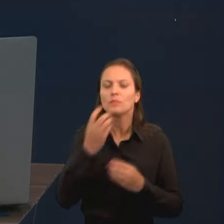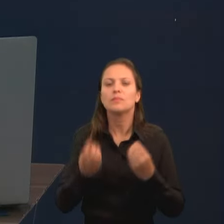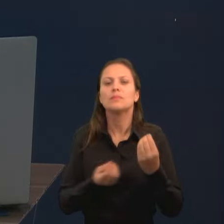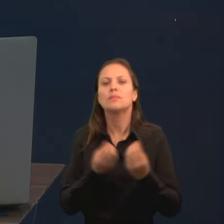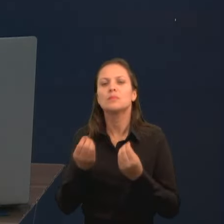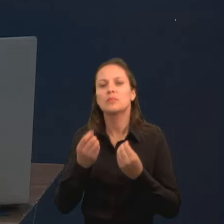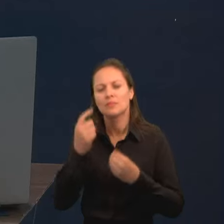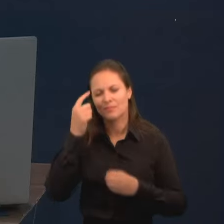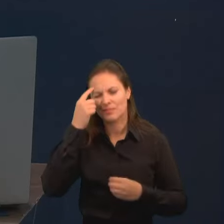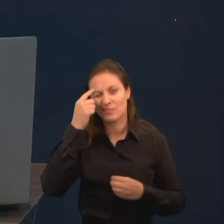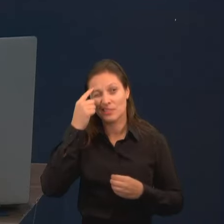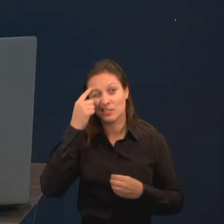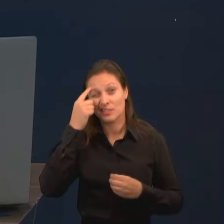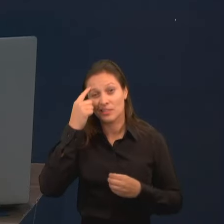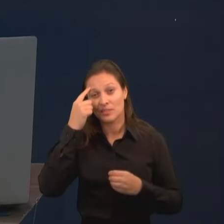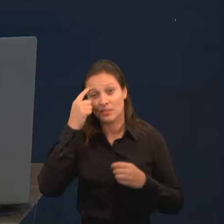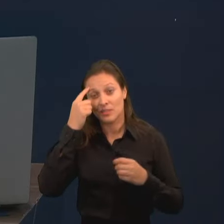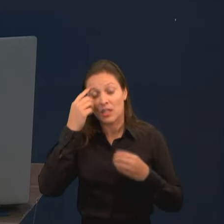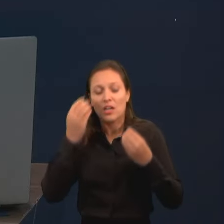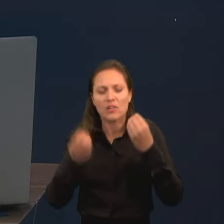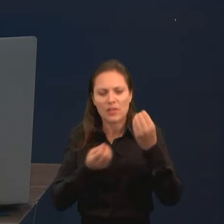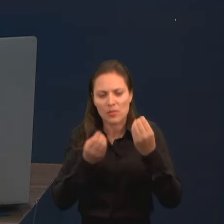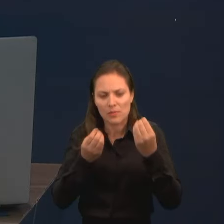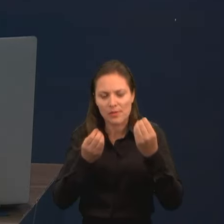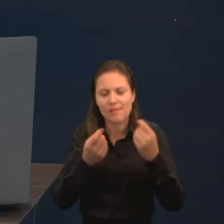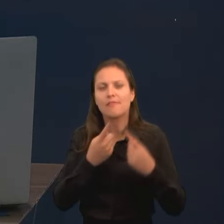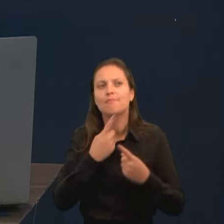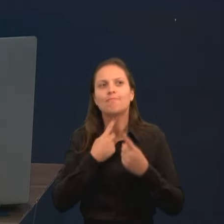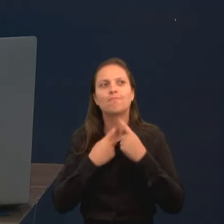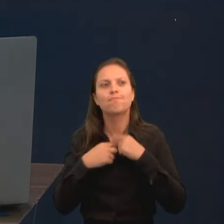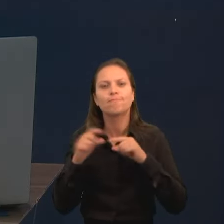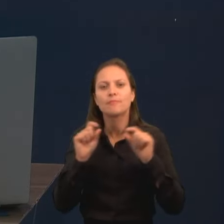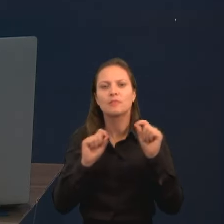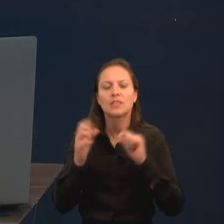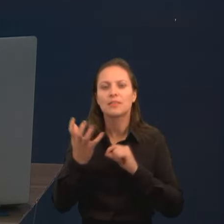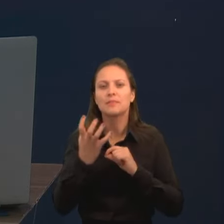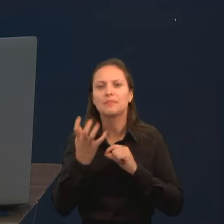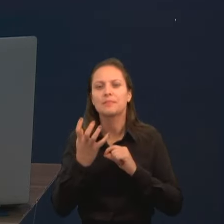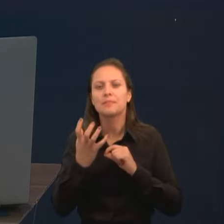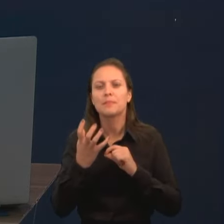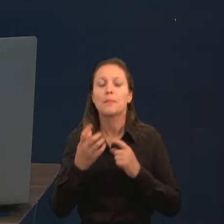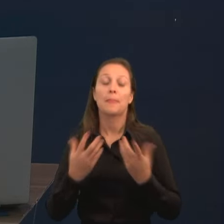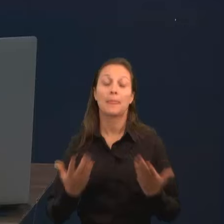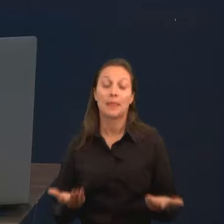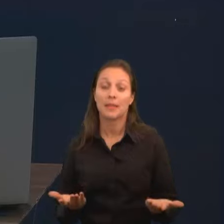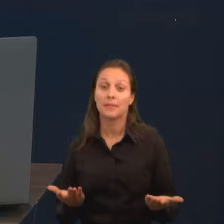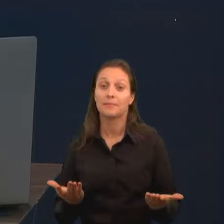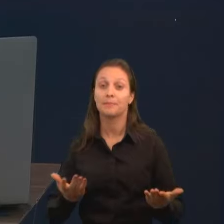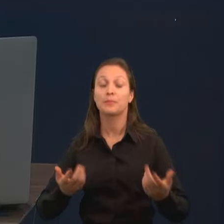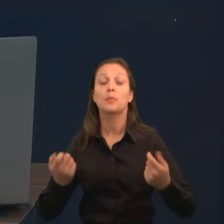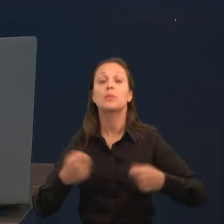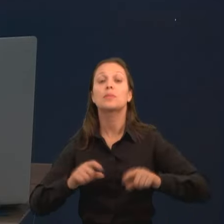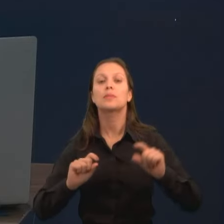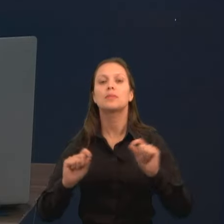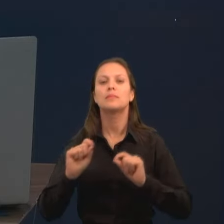proporcionarles mentiras personalizadas que van a dar un gatillo en tu mente. Esa comunicación